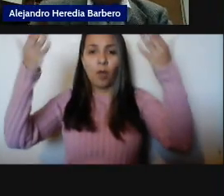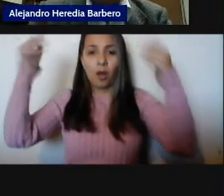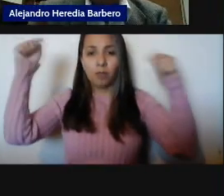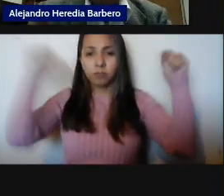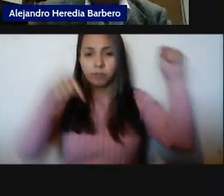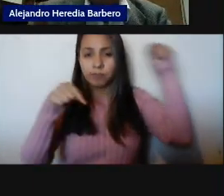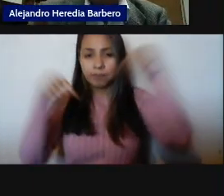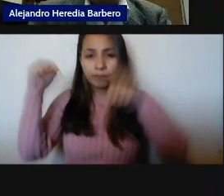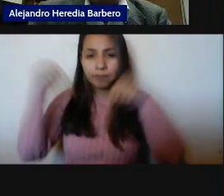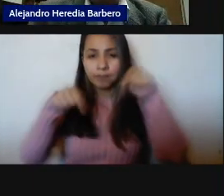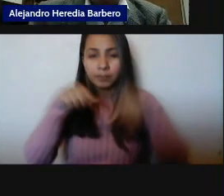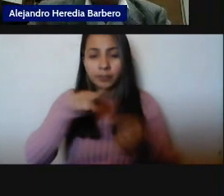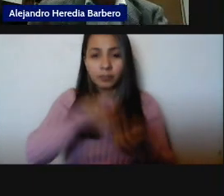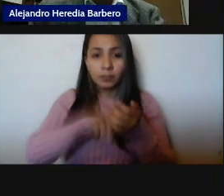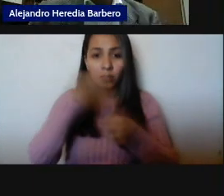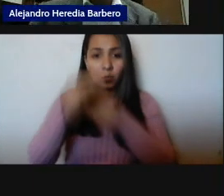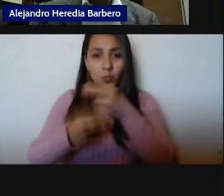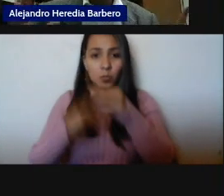exterior